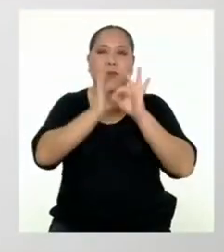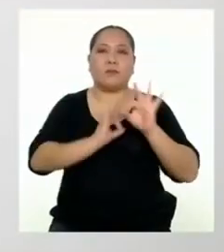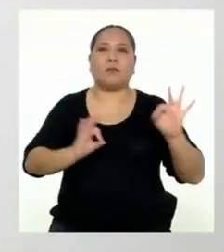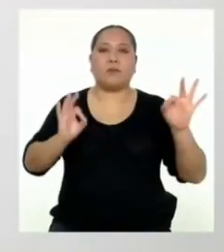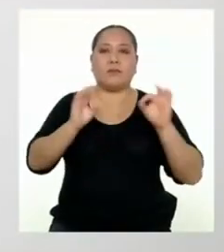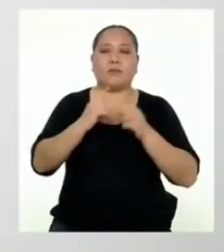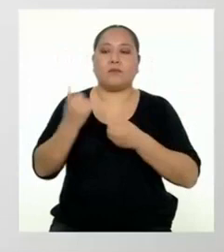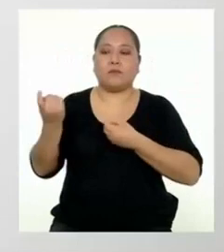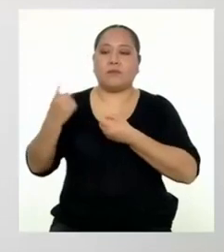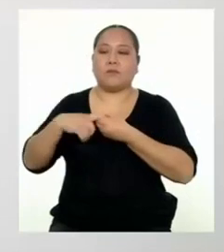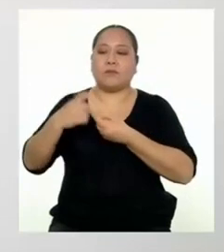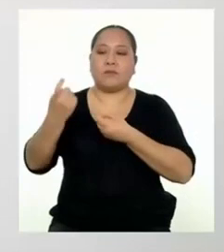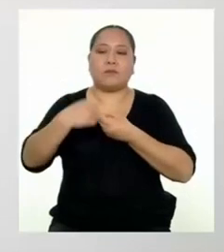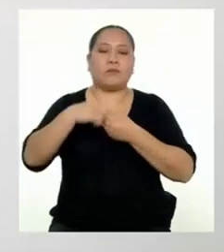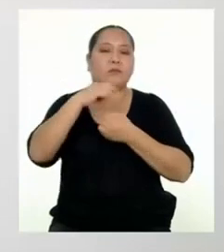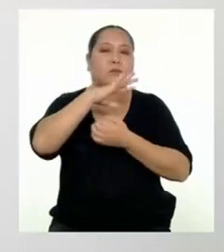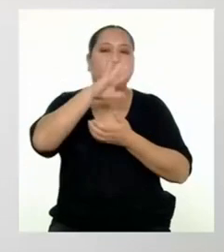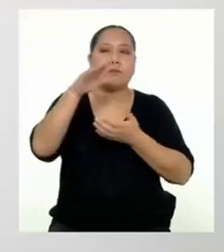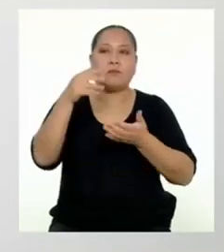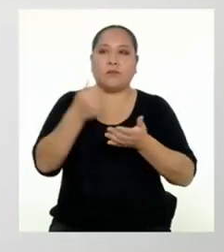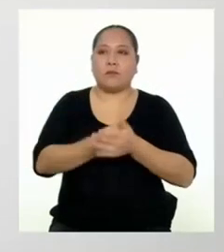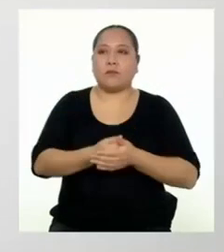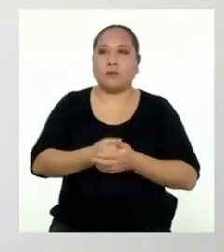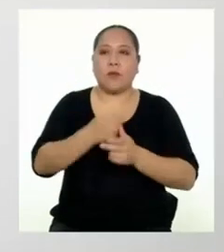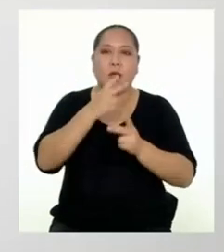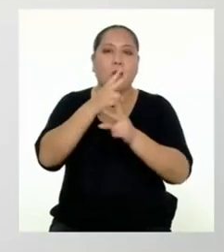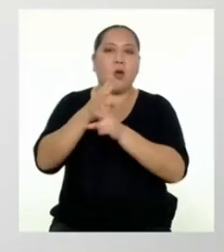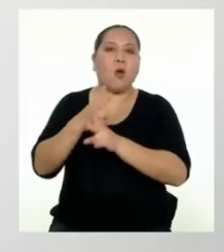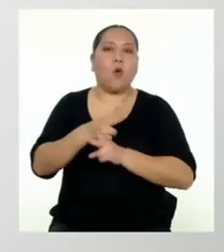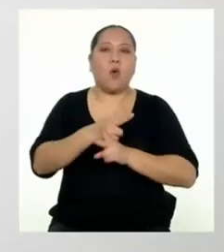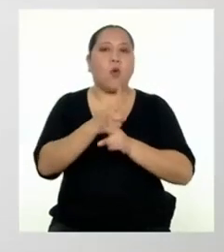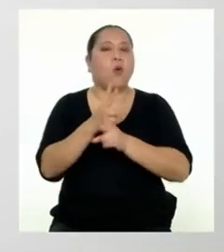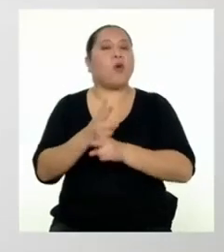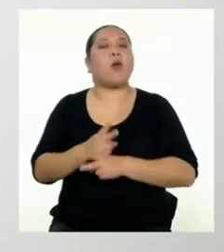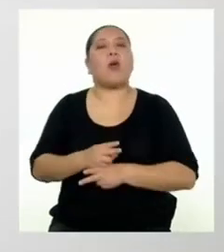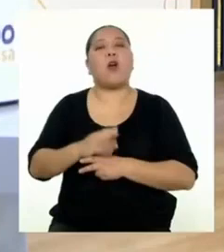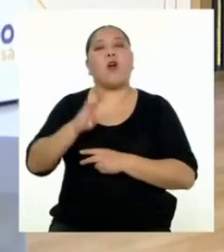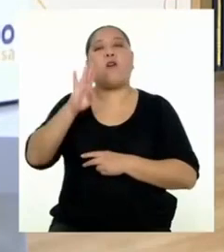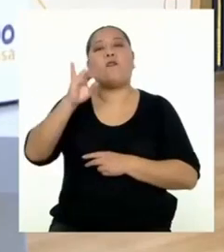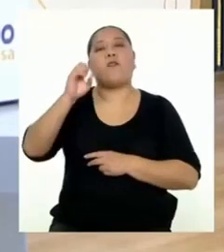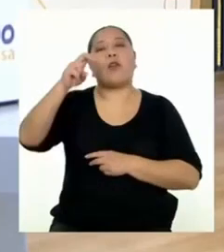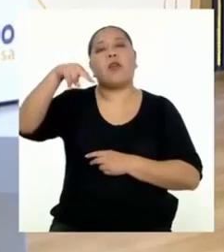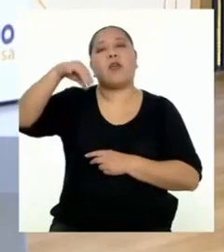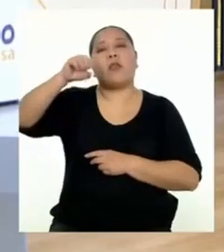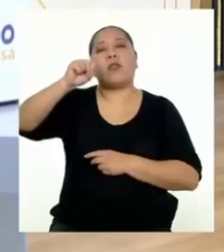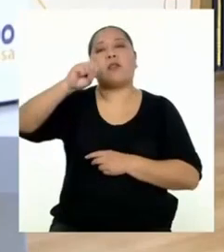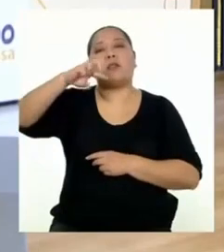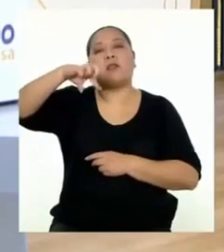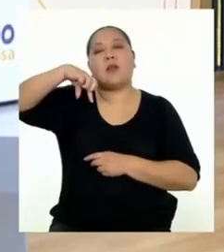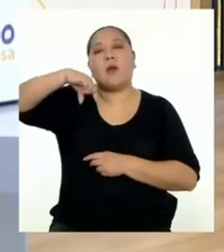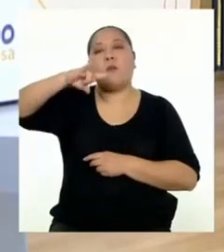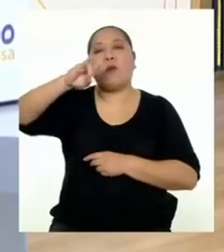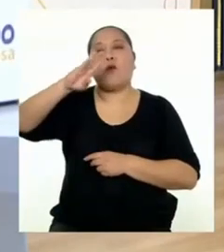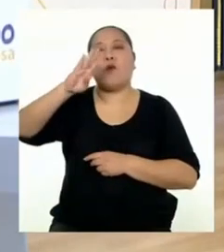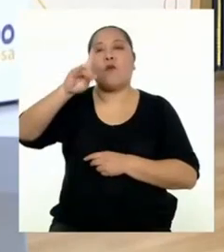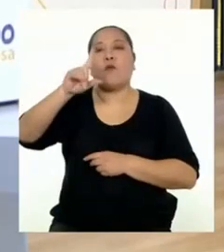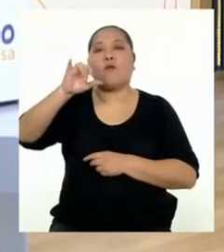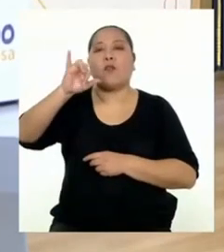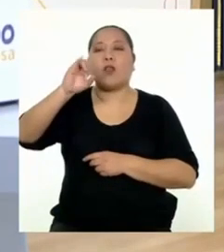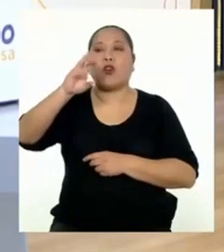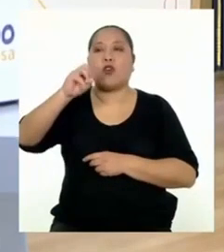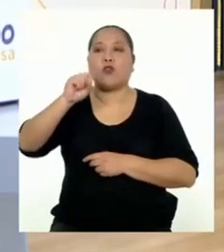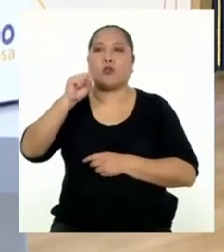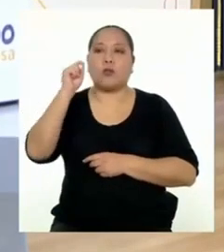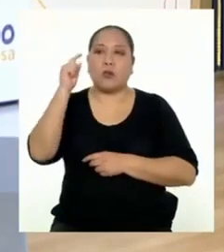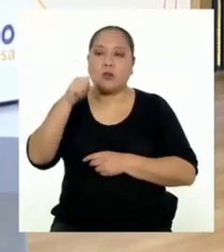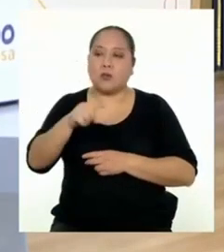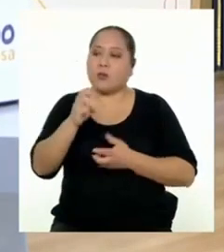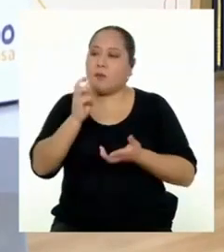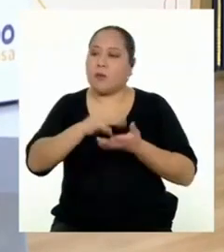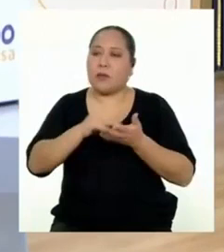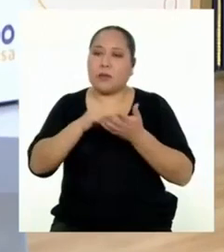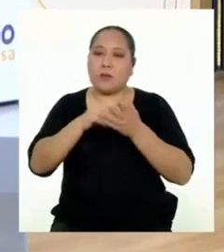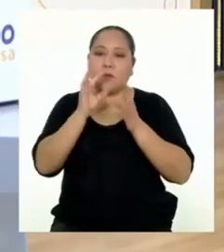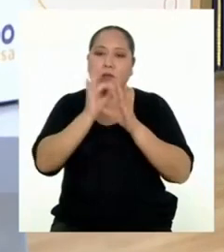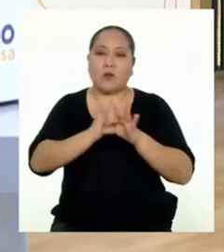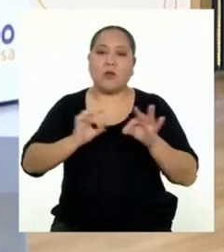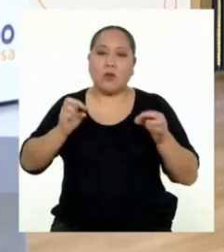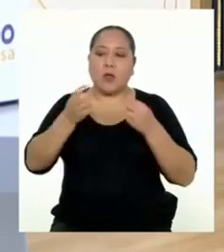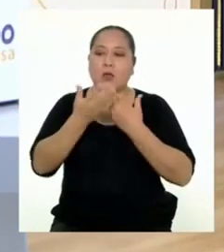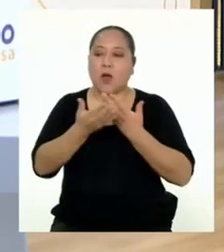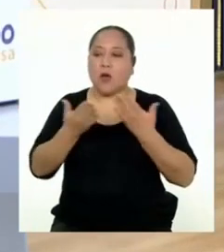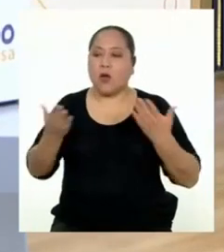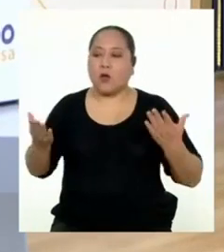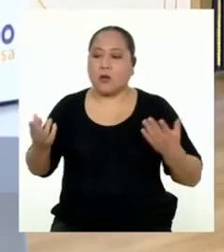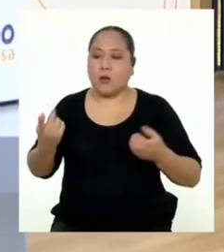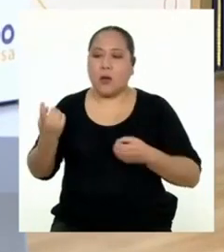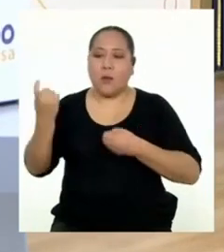y que nos involucra a todas y todos, el cuidado de los bienes públicos. En estas circunstancias valoramos más que nunca los bienes que